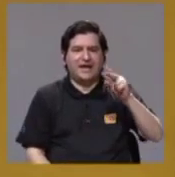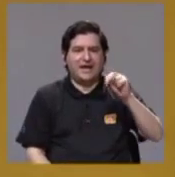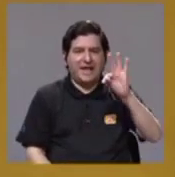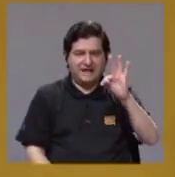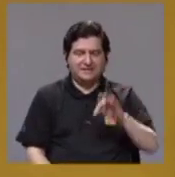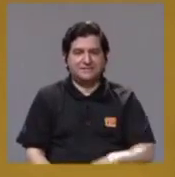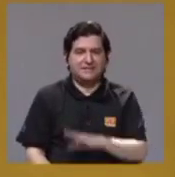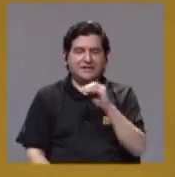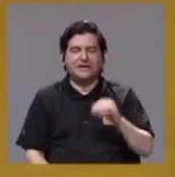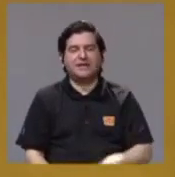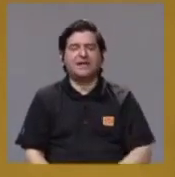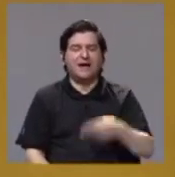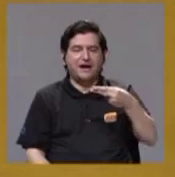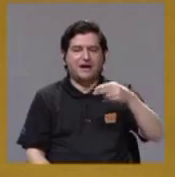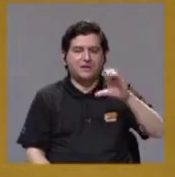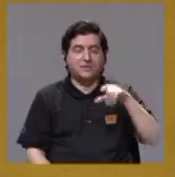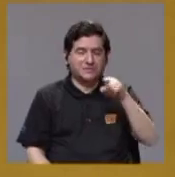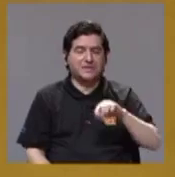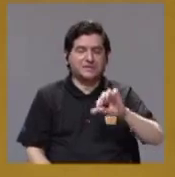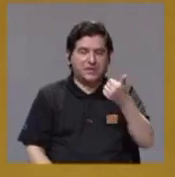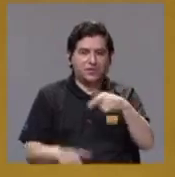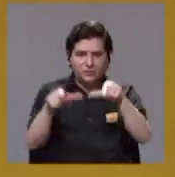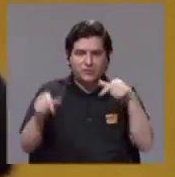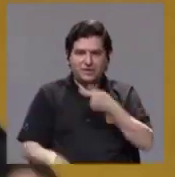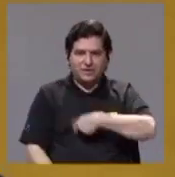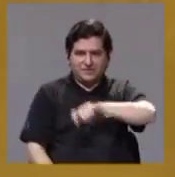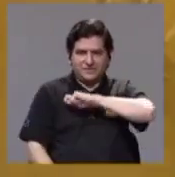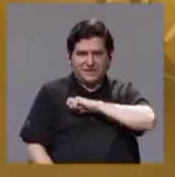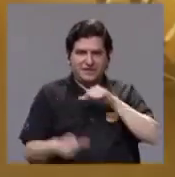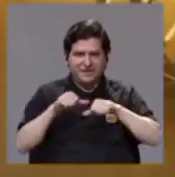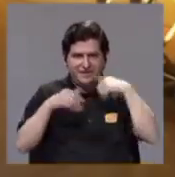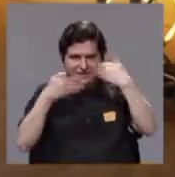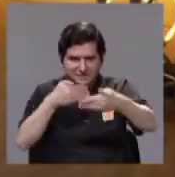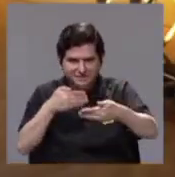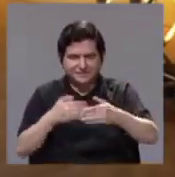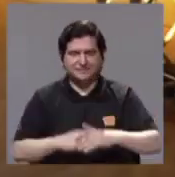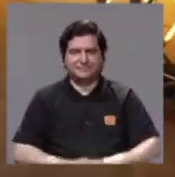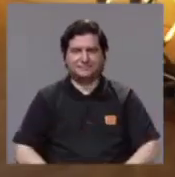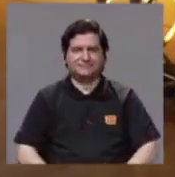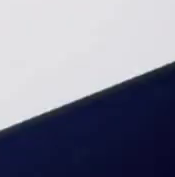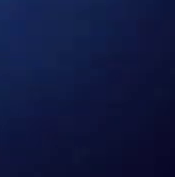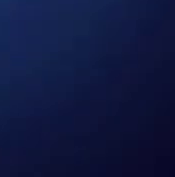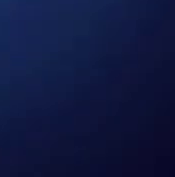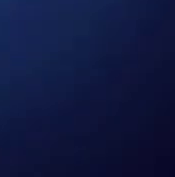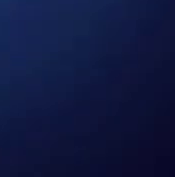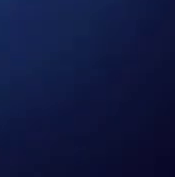y Cortés en Valladolid. Regresamos.